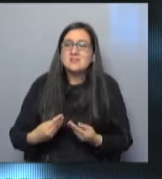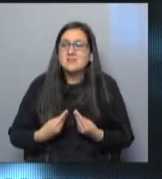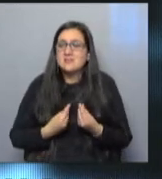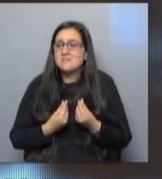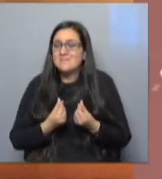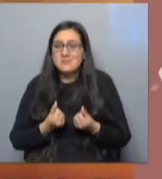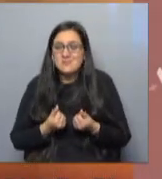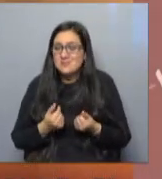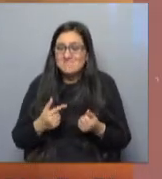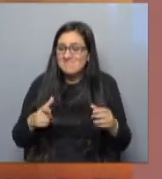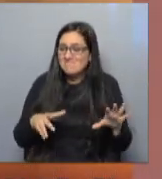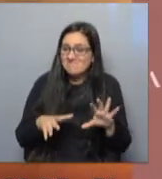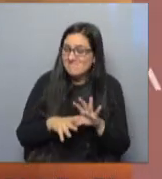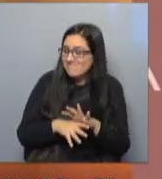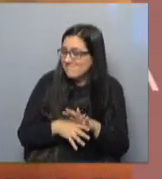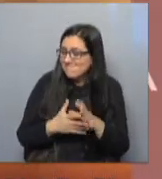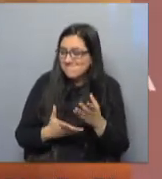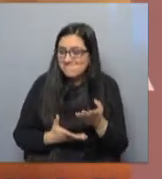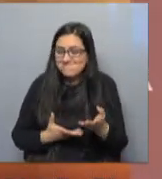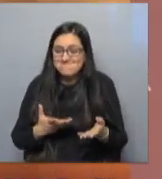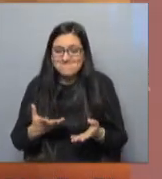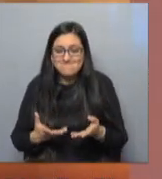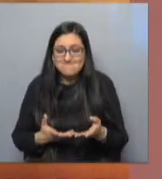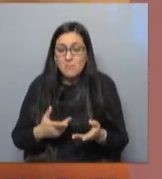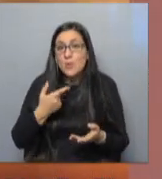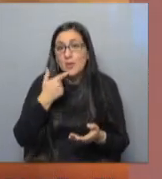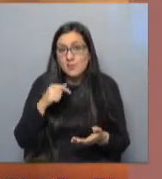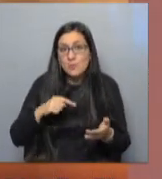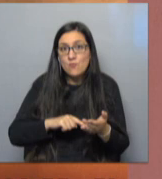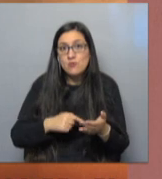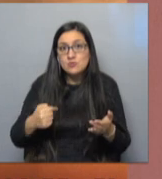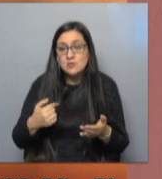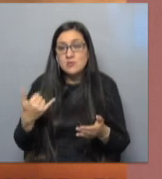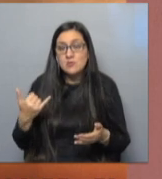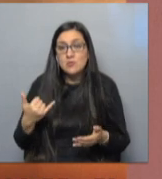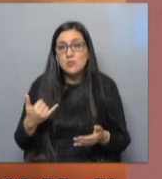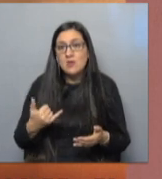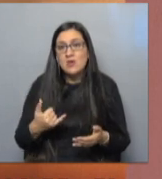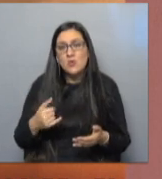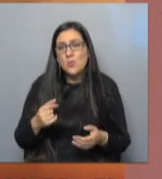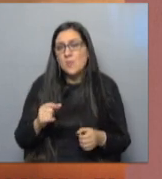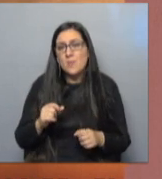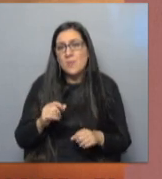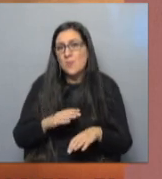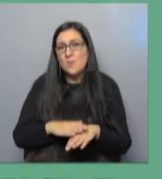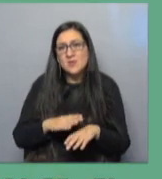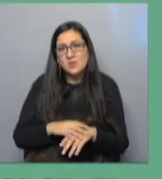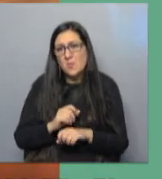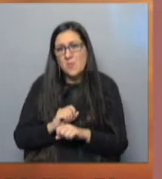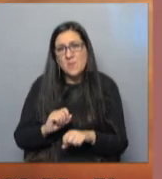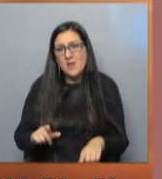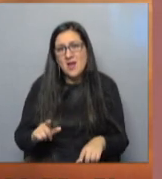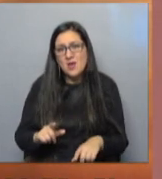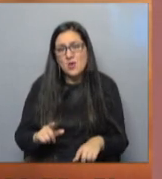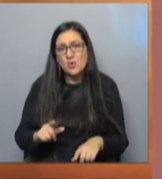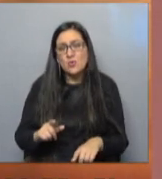deseen cuadrada de hecho en buenos aires cuando tienes ese mal momento con la opinión con